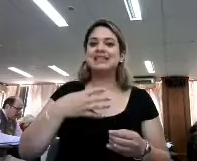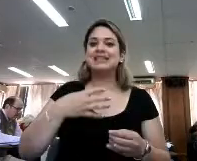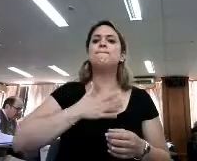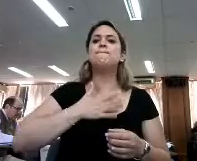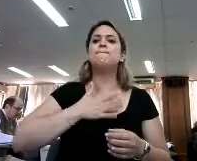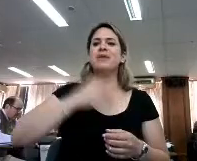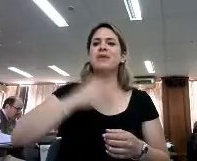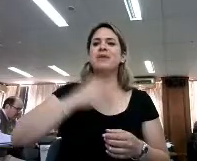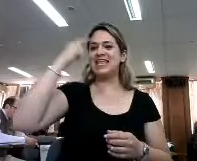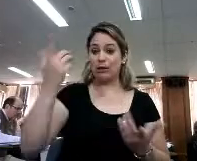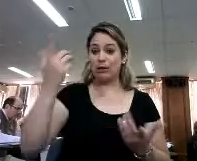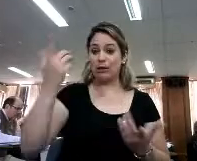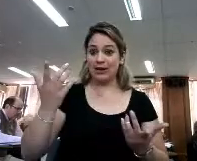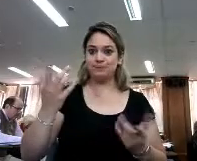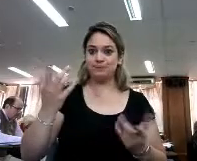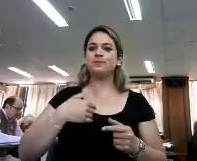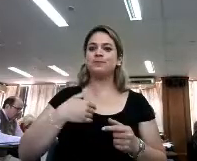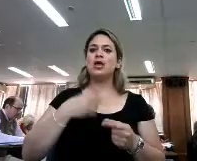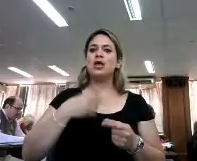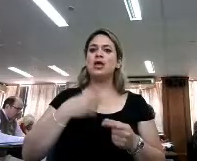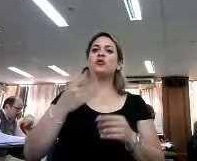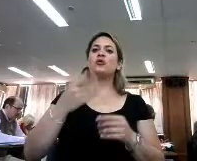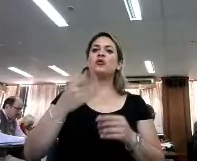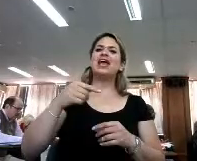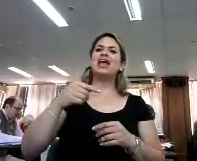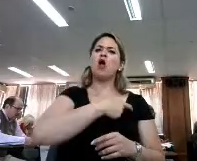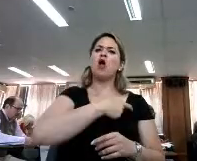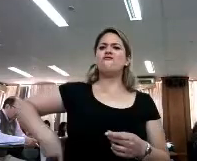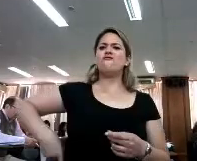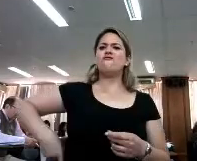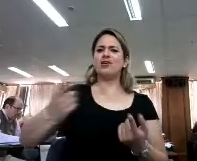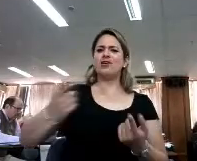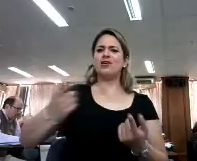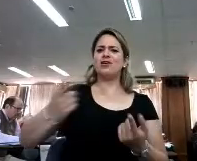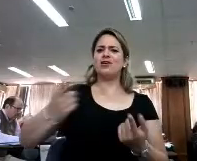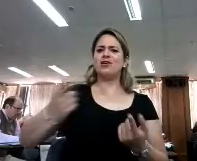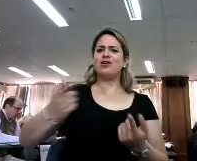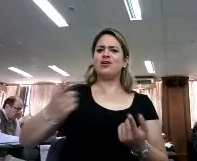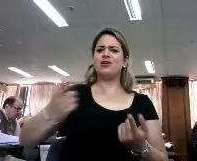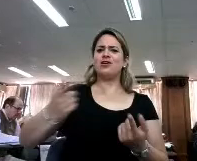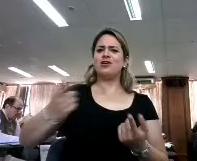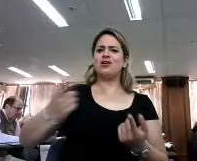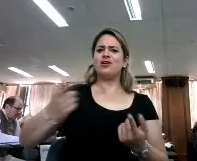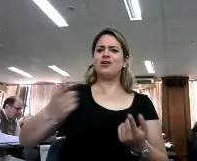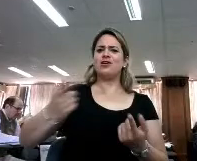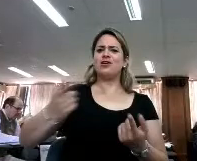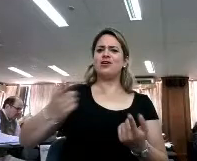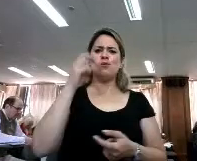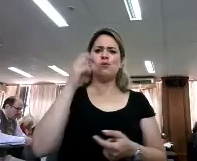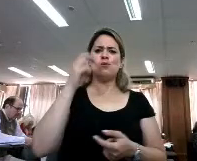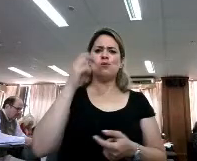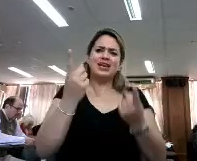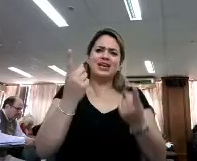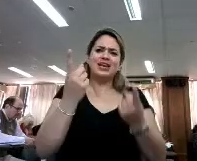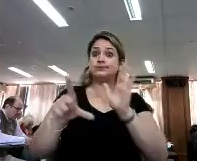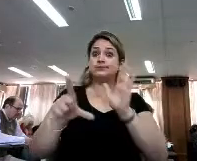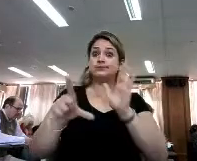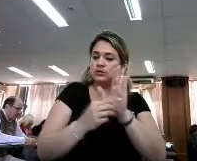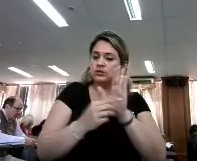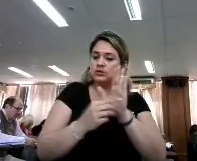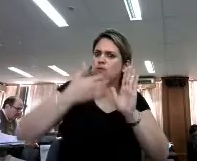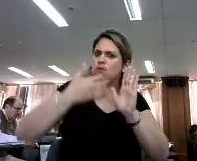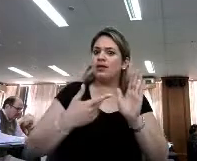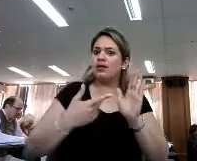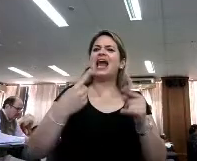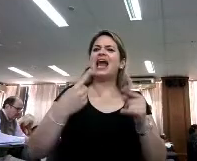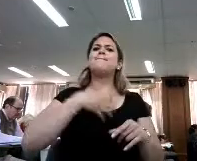¿Por qué los estados encuentran las necesidades de crear un régimen jurídico diferente a la propiedad